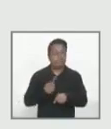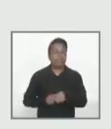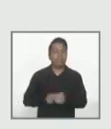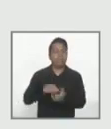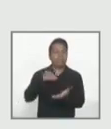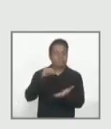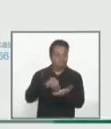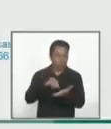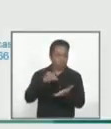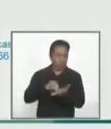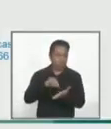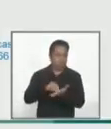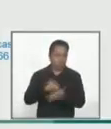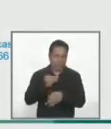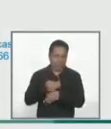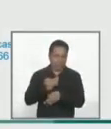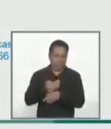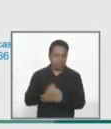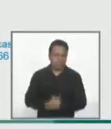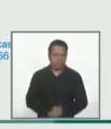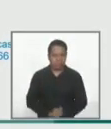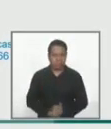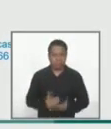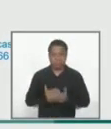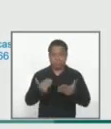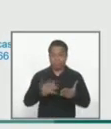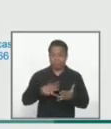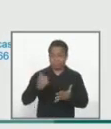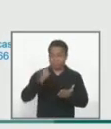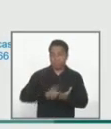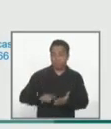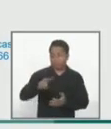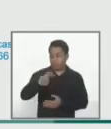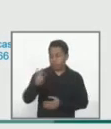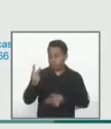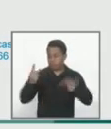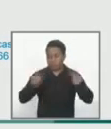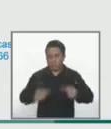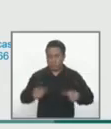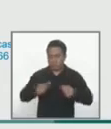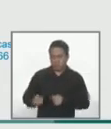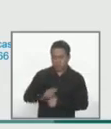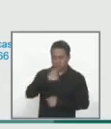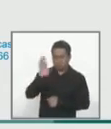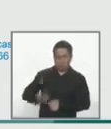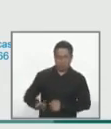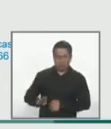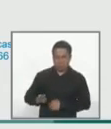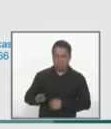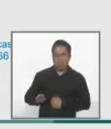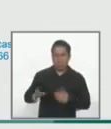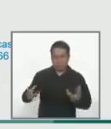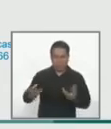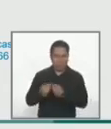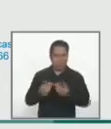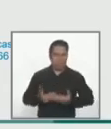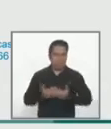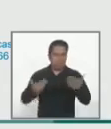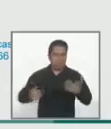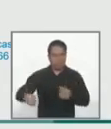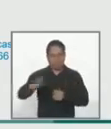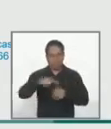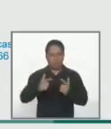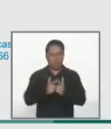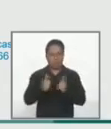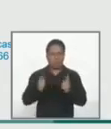del día de hoy. De las 1.202 defunciones reportadas a la fecha, la población